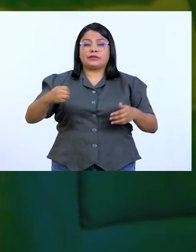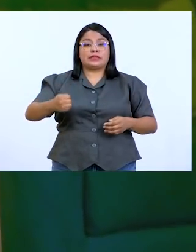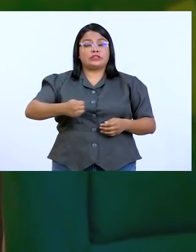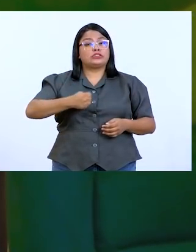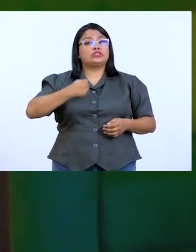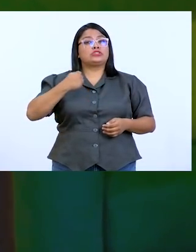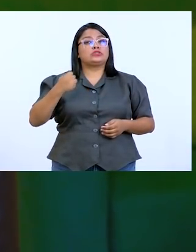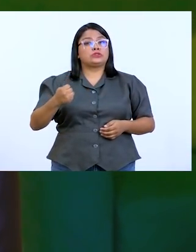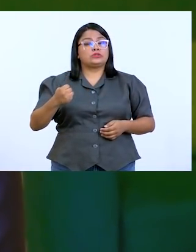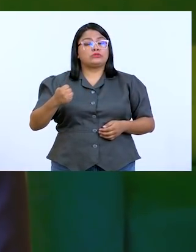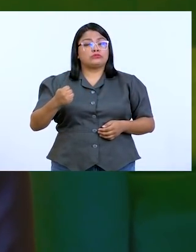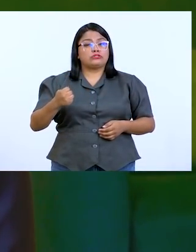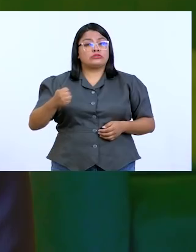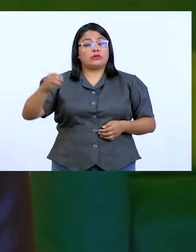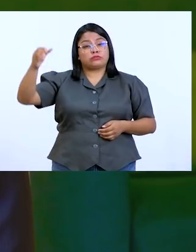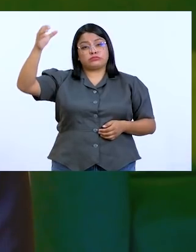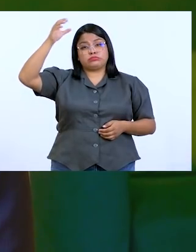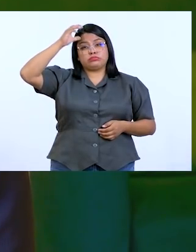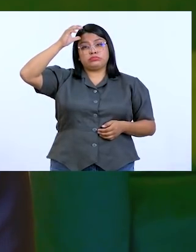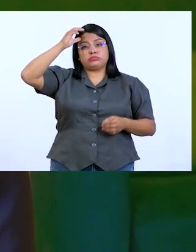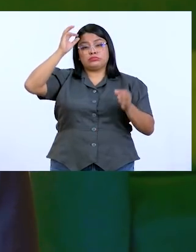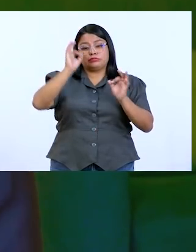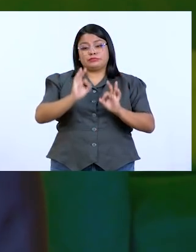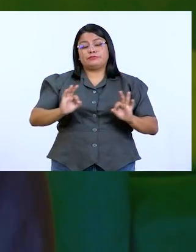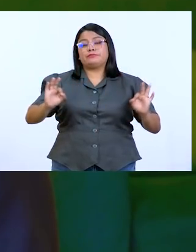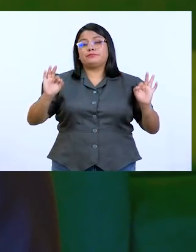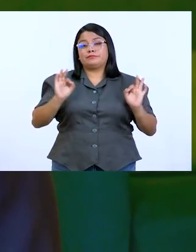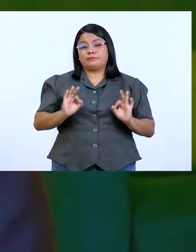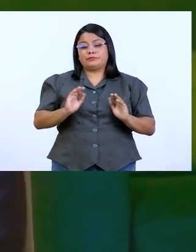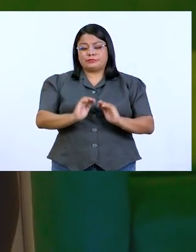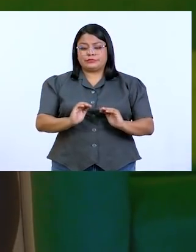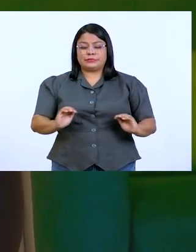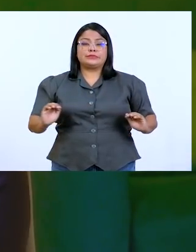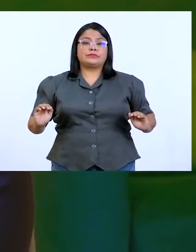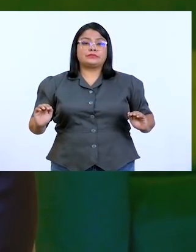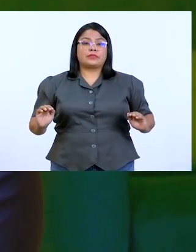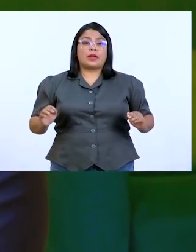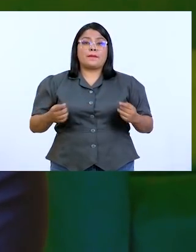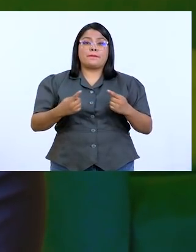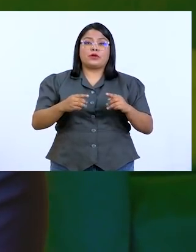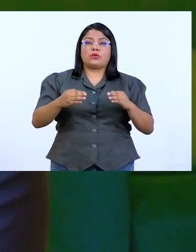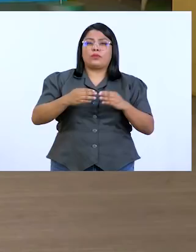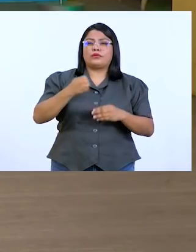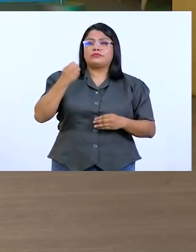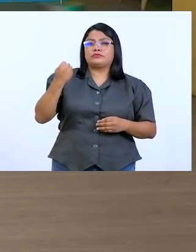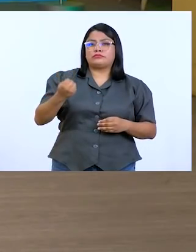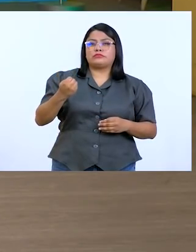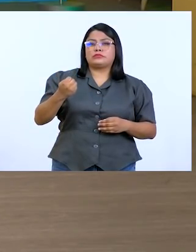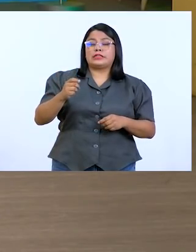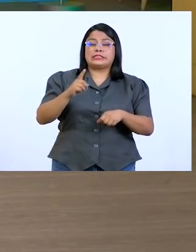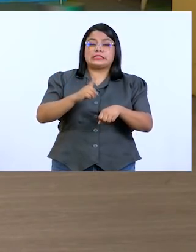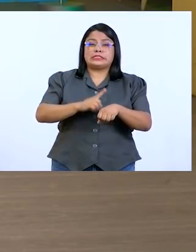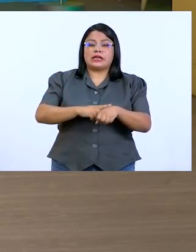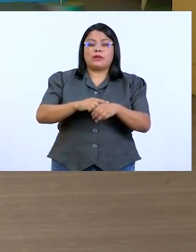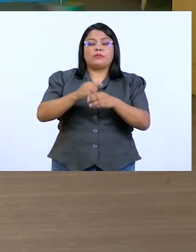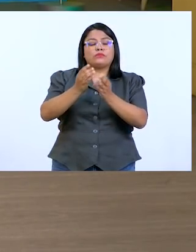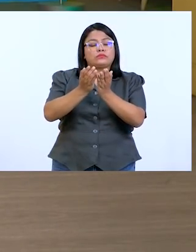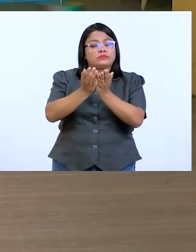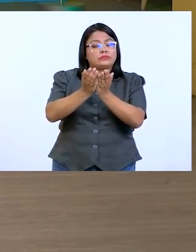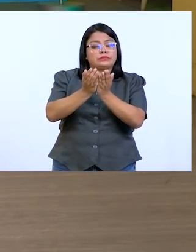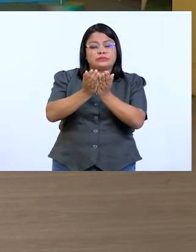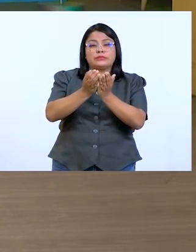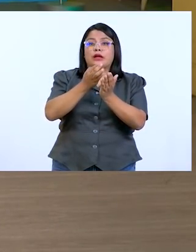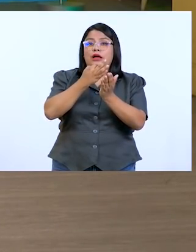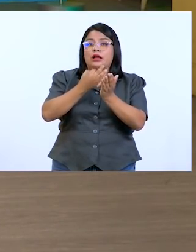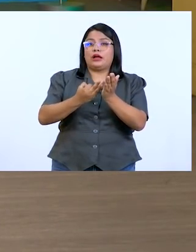juego es sumamente importante para la activación de los conocimientos en nuestros niños y niñas, pero también es importante tener momentos de